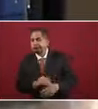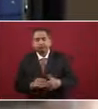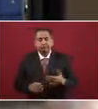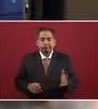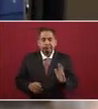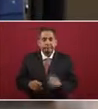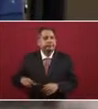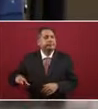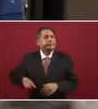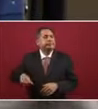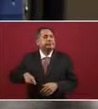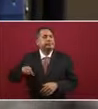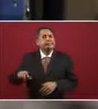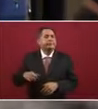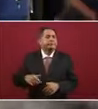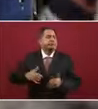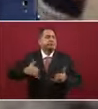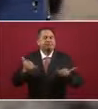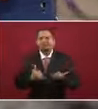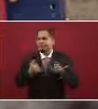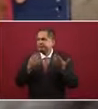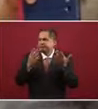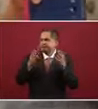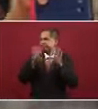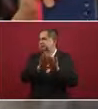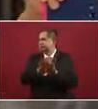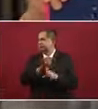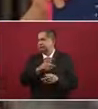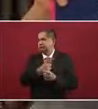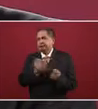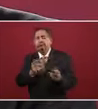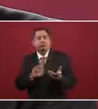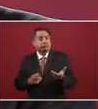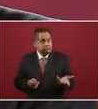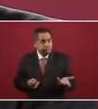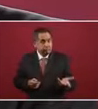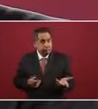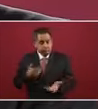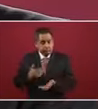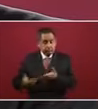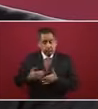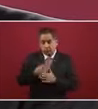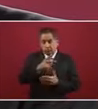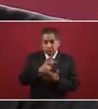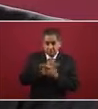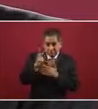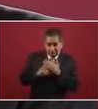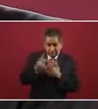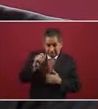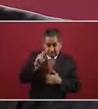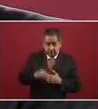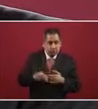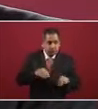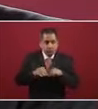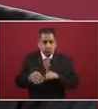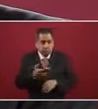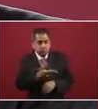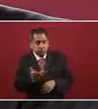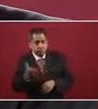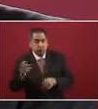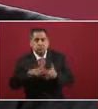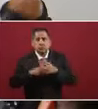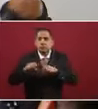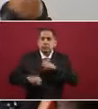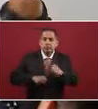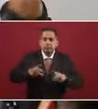Es un gobierno que se ha cerrado, que no escucha. Actualmente está dejando con sus planes fuera del trabajo a tricicleros,